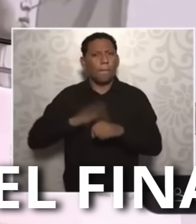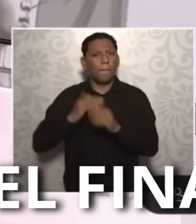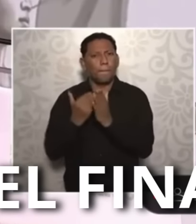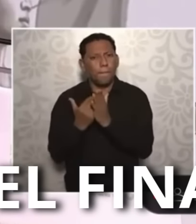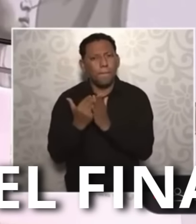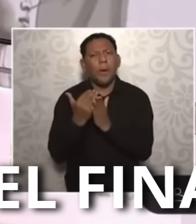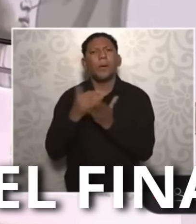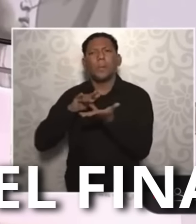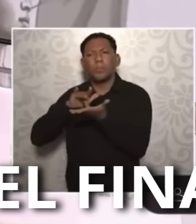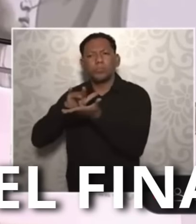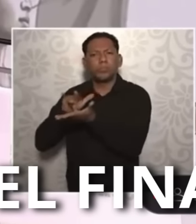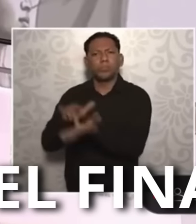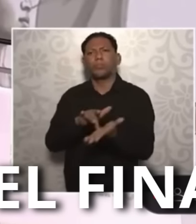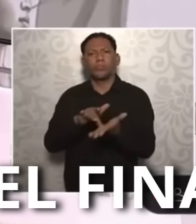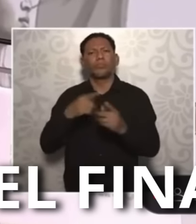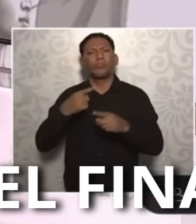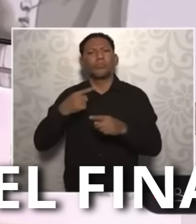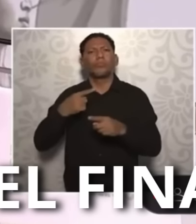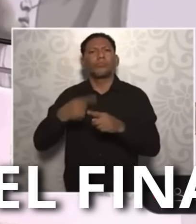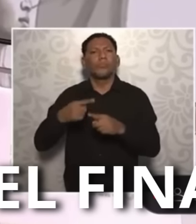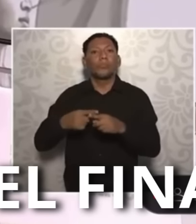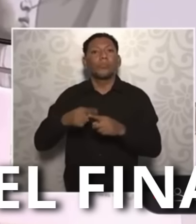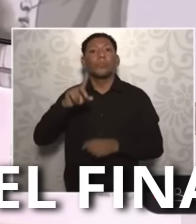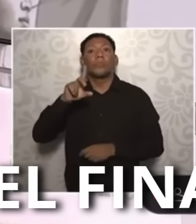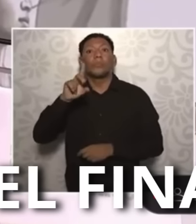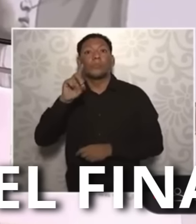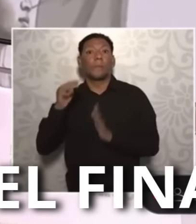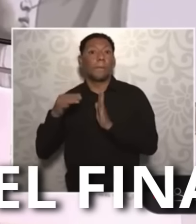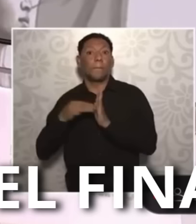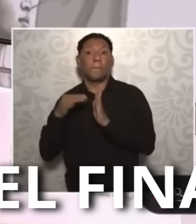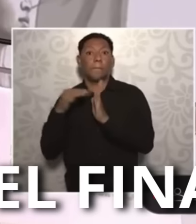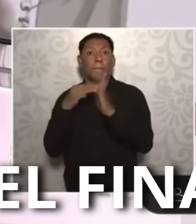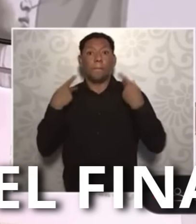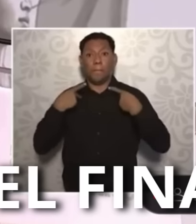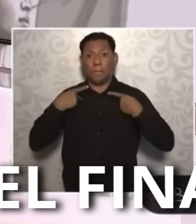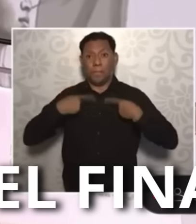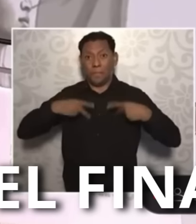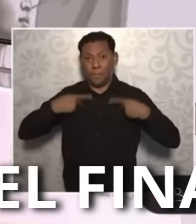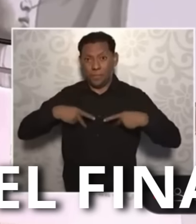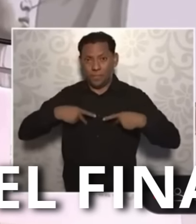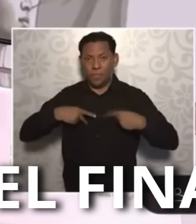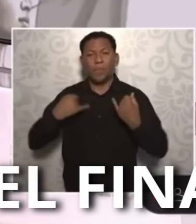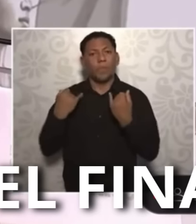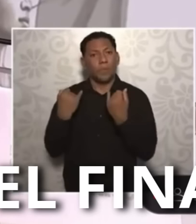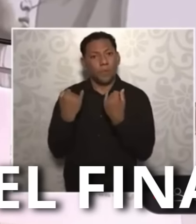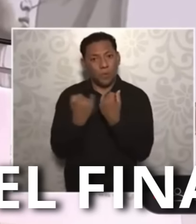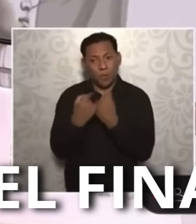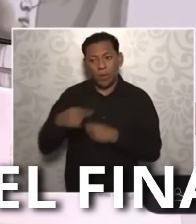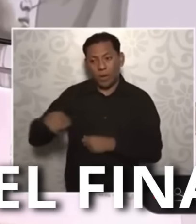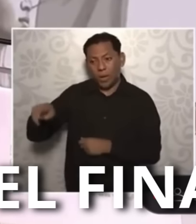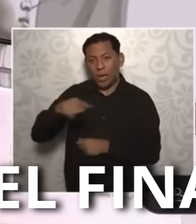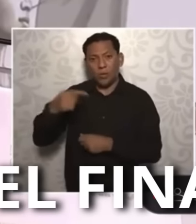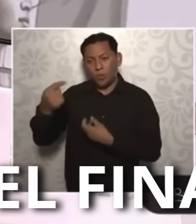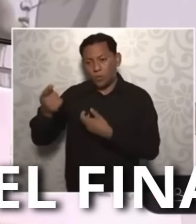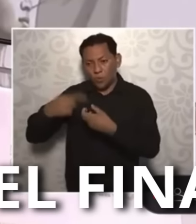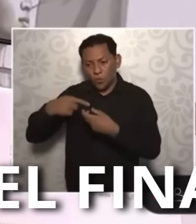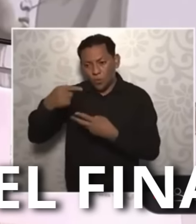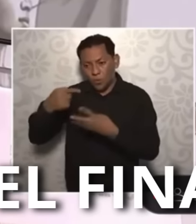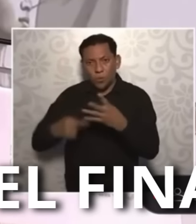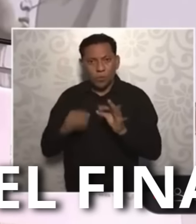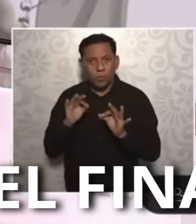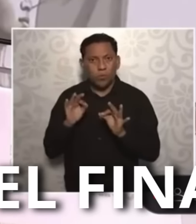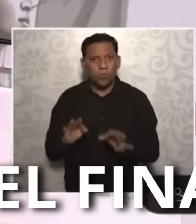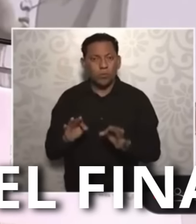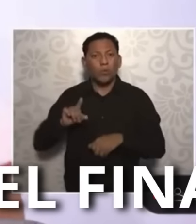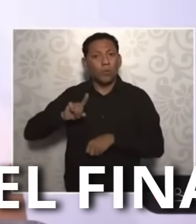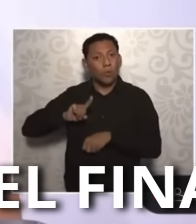seguir apoyando a los 30 millones de beneficiarios y derechohabientes de estos programas, y cada día